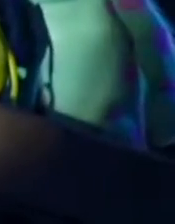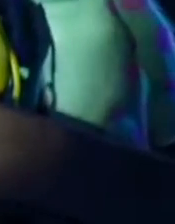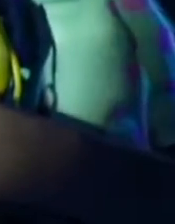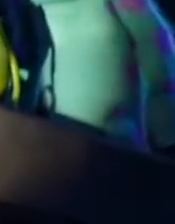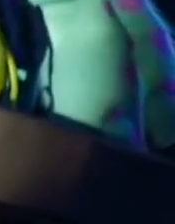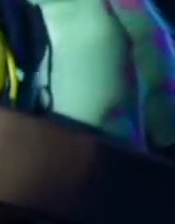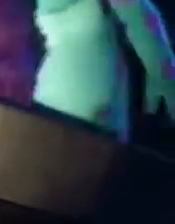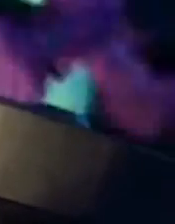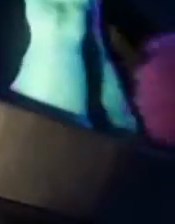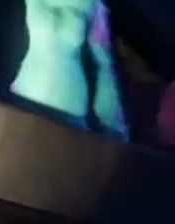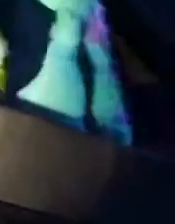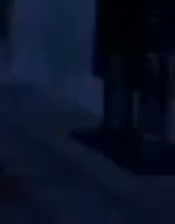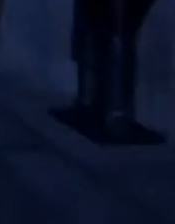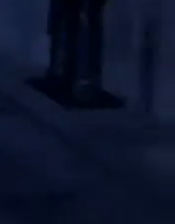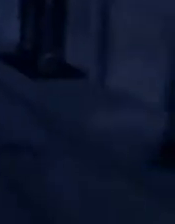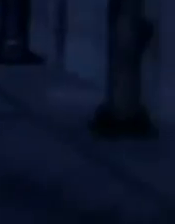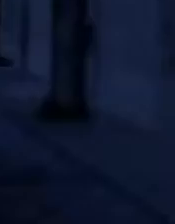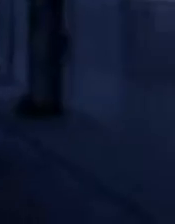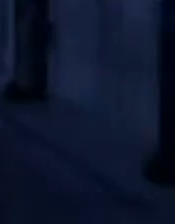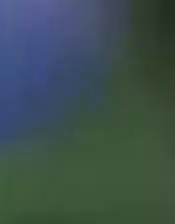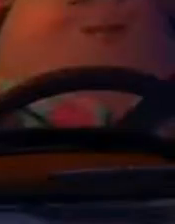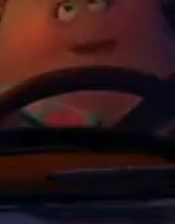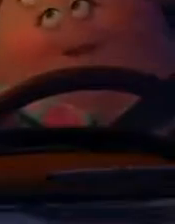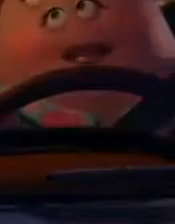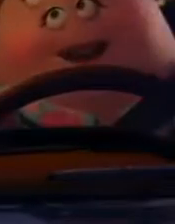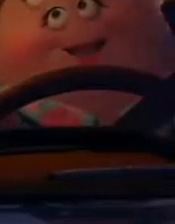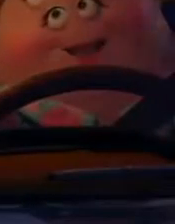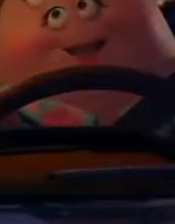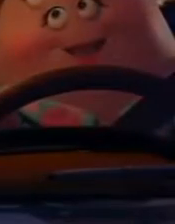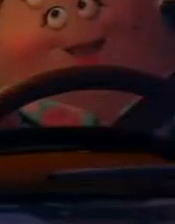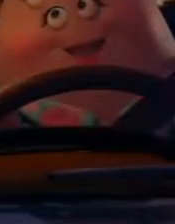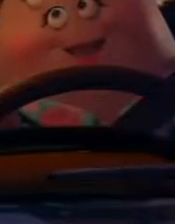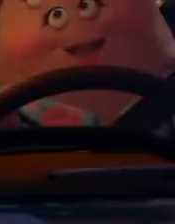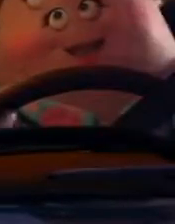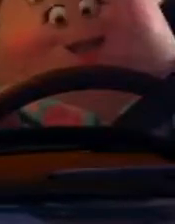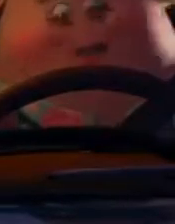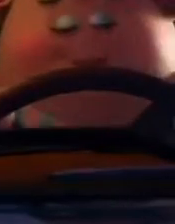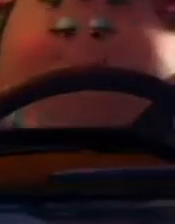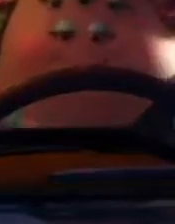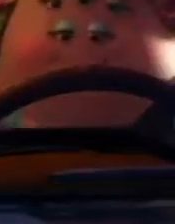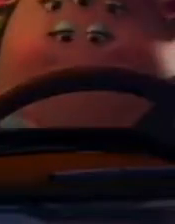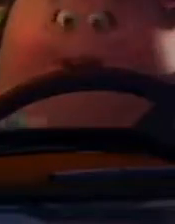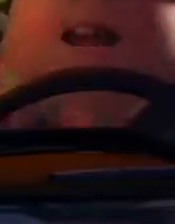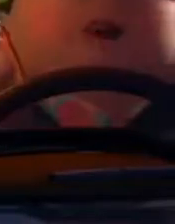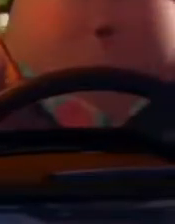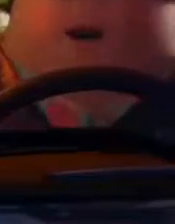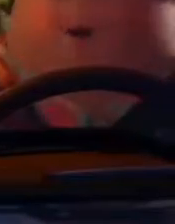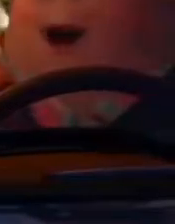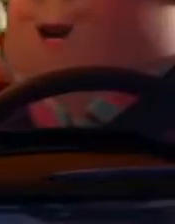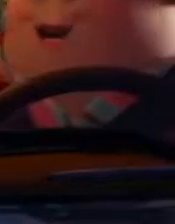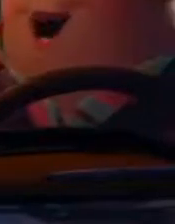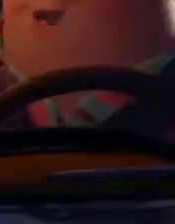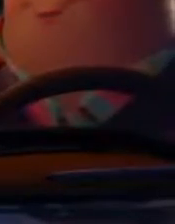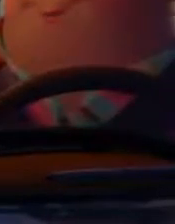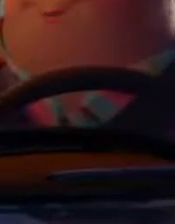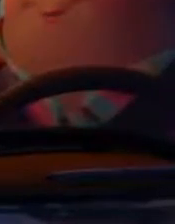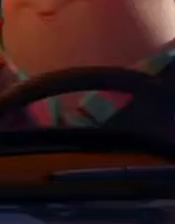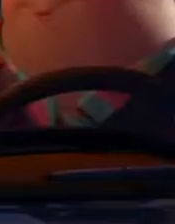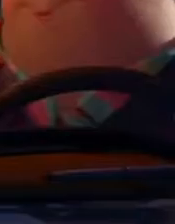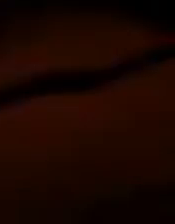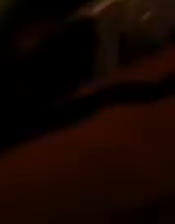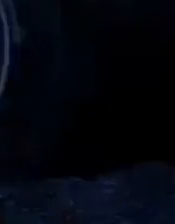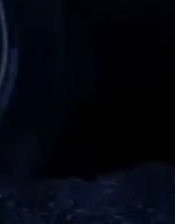¡No volveré a la cárcel! ¡Rápido, corran! ¡Cinturones! ¡Listo, corre! ¿Hay alguien que quiera un dulce?